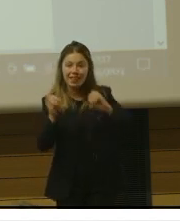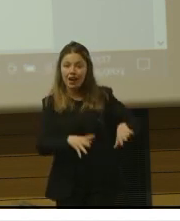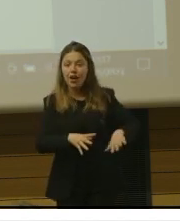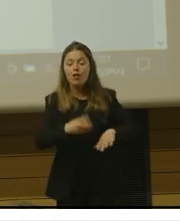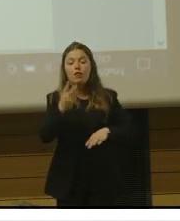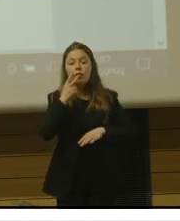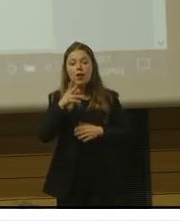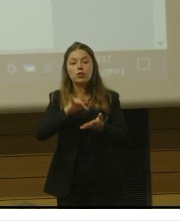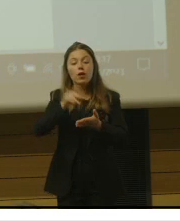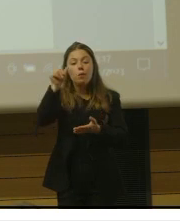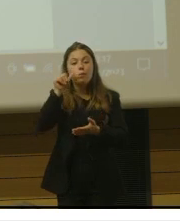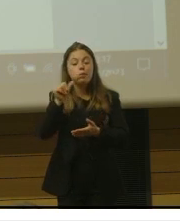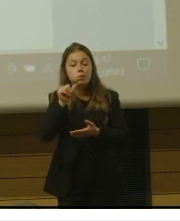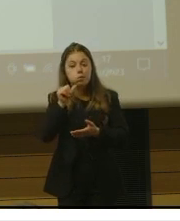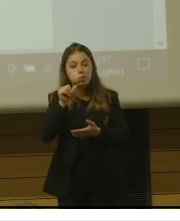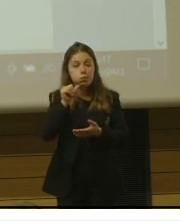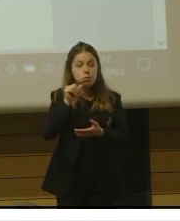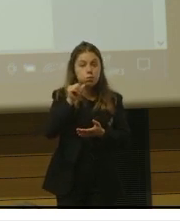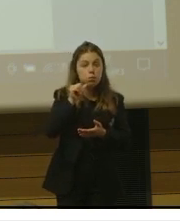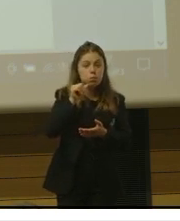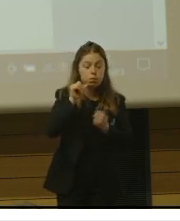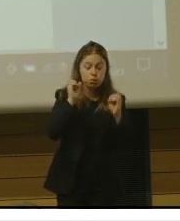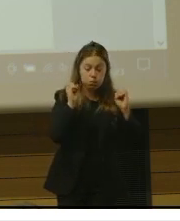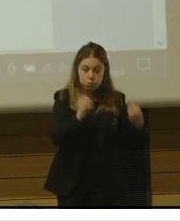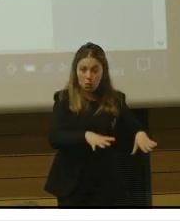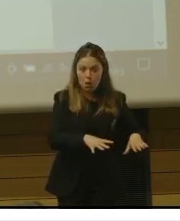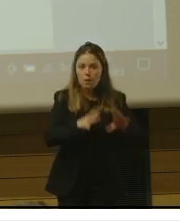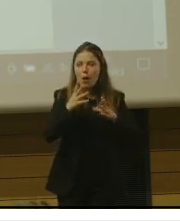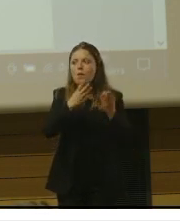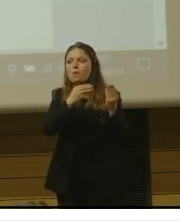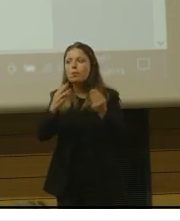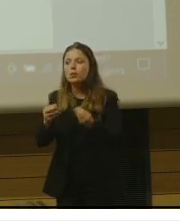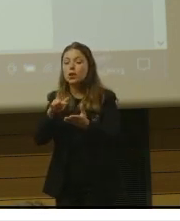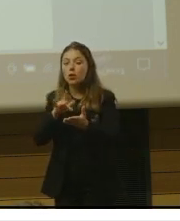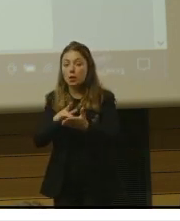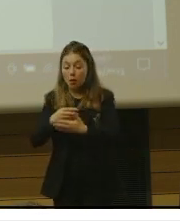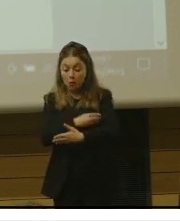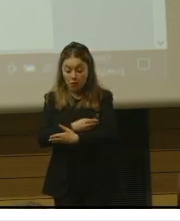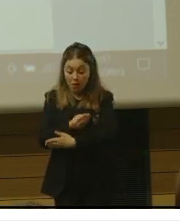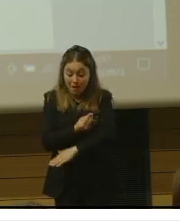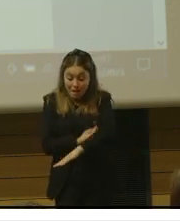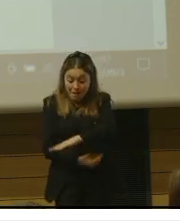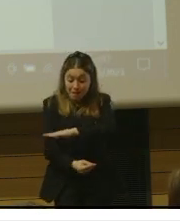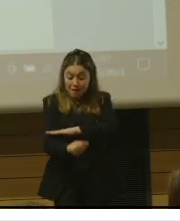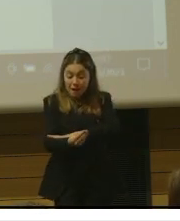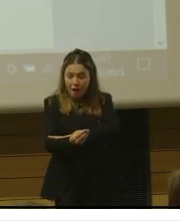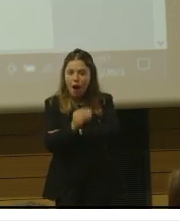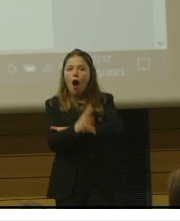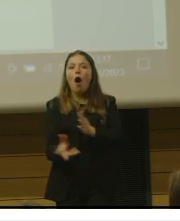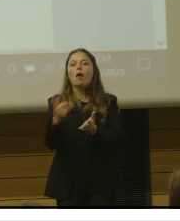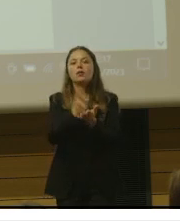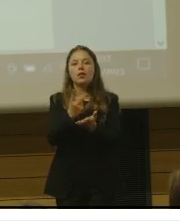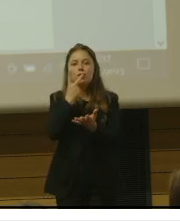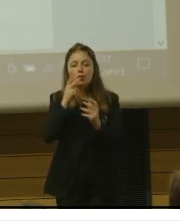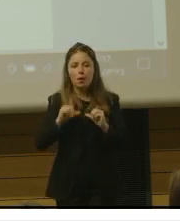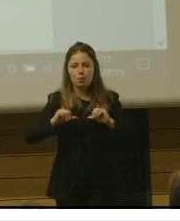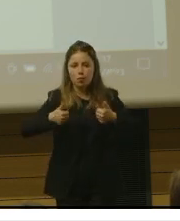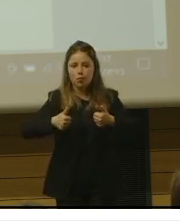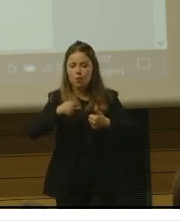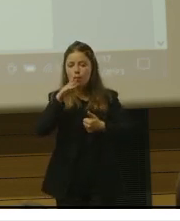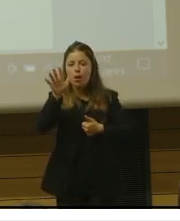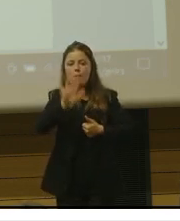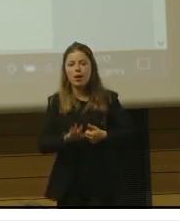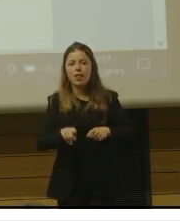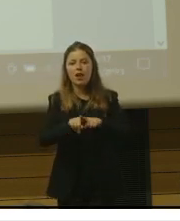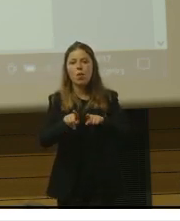están embarazadas, son también muchas las que recaen en cuanto dan a luz, ¿no? Porque parece que en ese momento ya el tabaco deja de